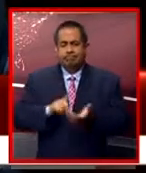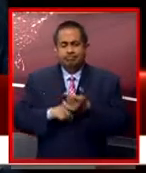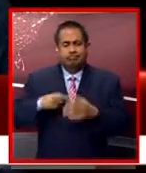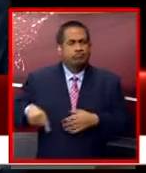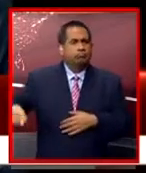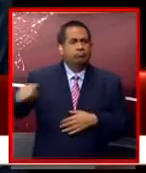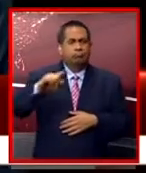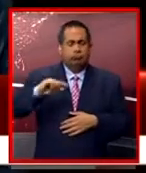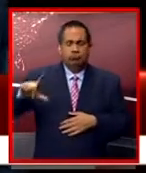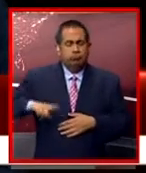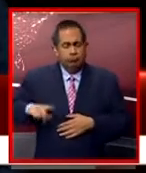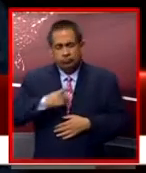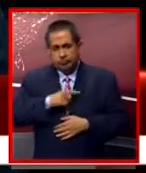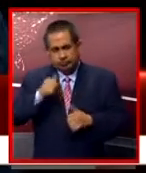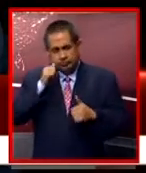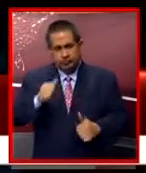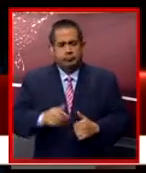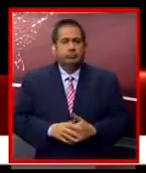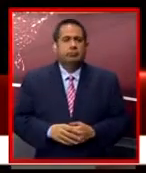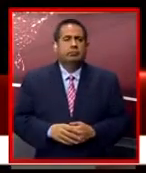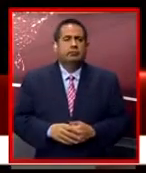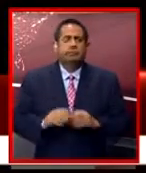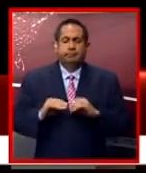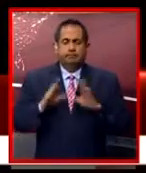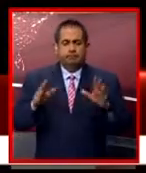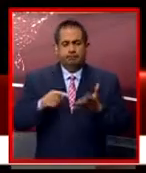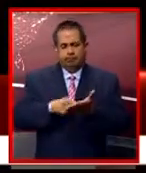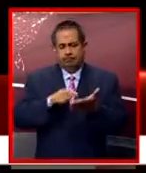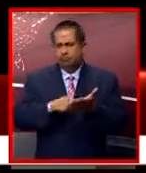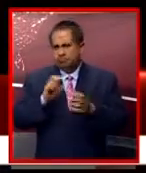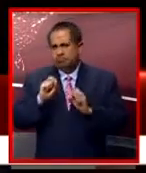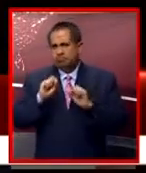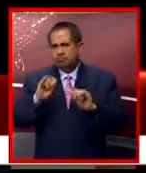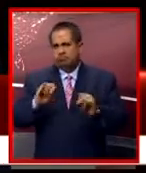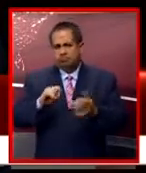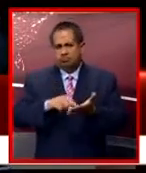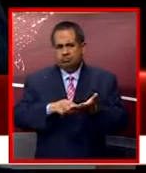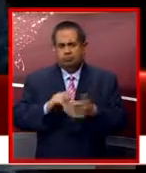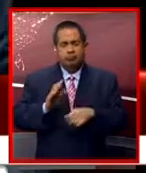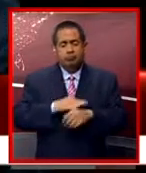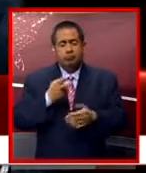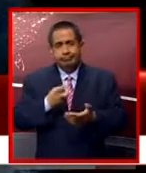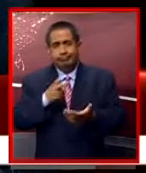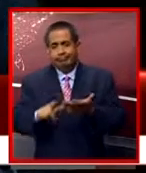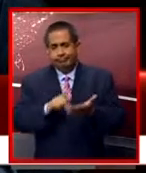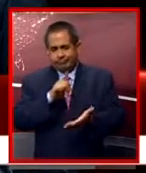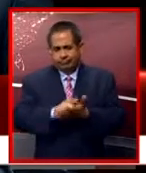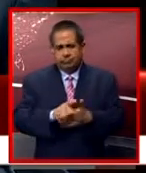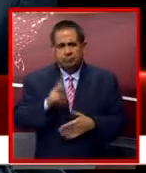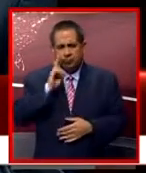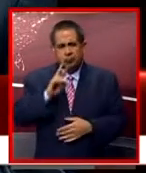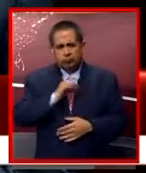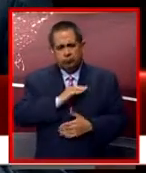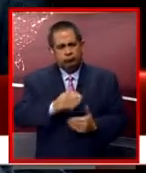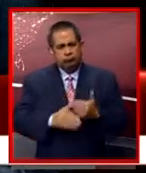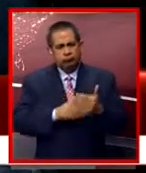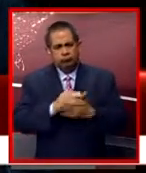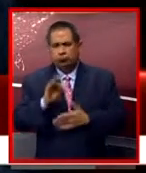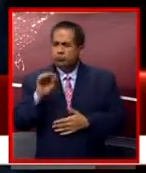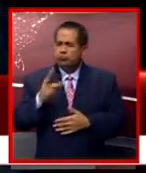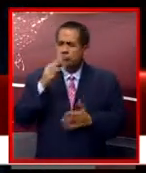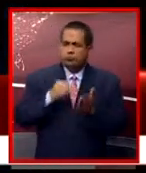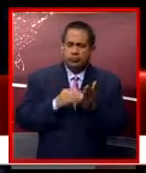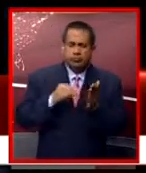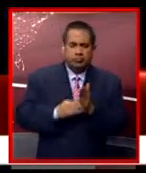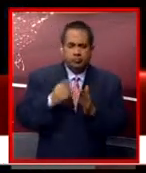los servidores públicos. Evidentemente vamos a ir en pro porque esta nueva ley permite 43,000 millones